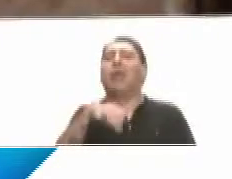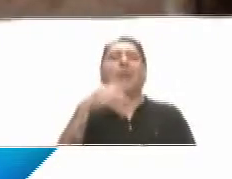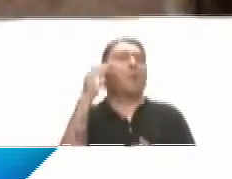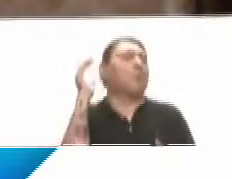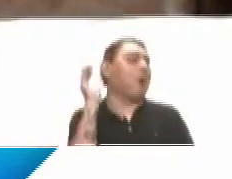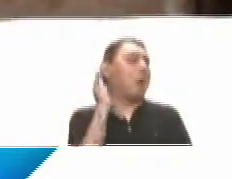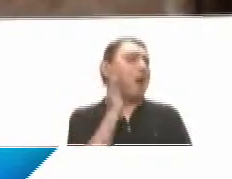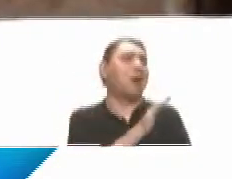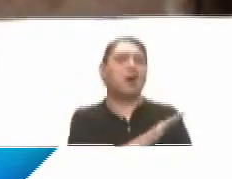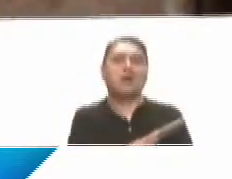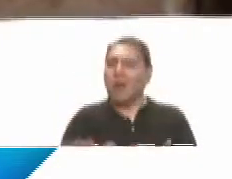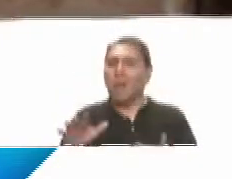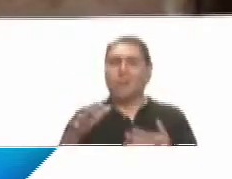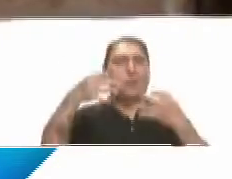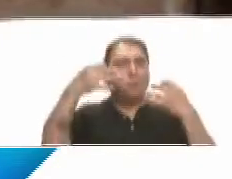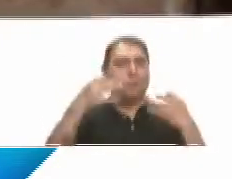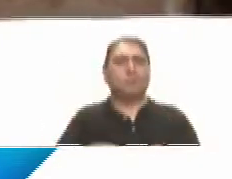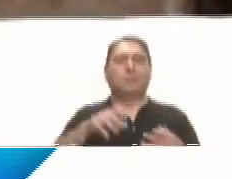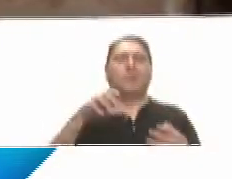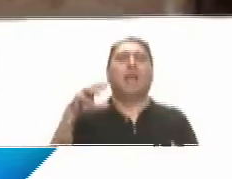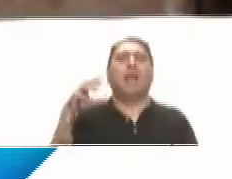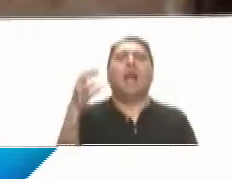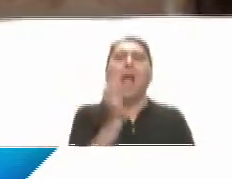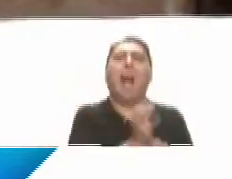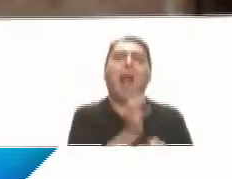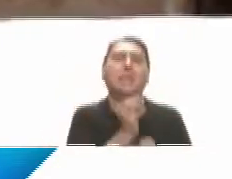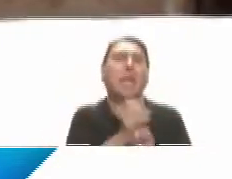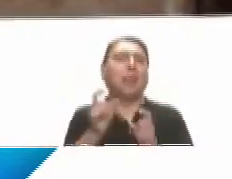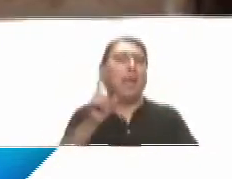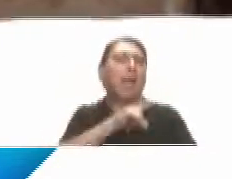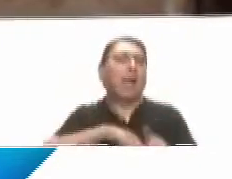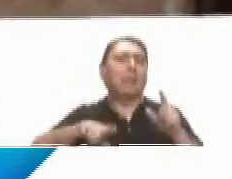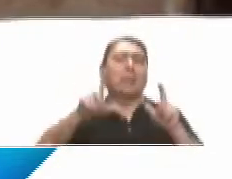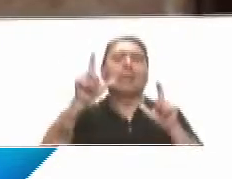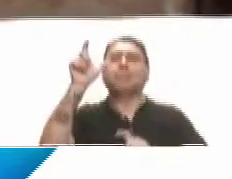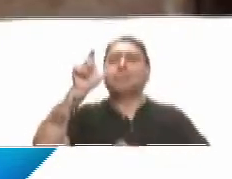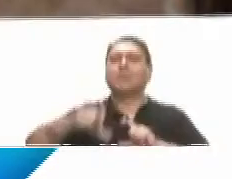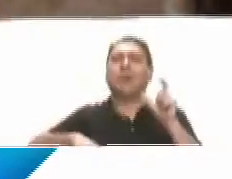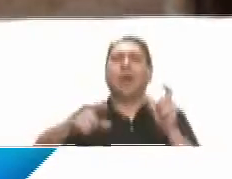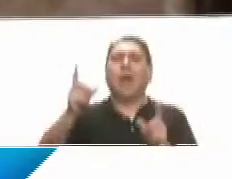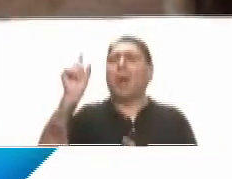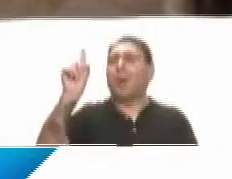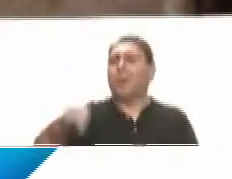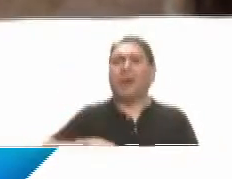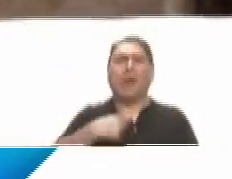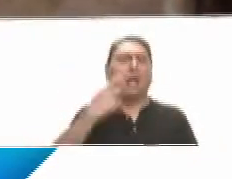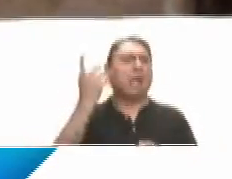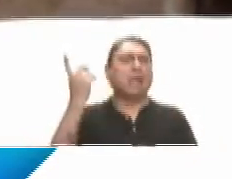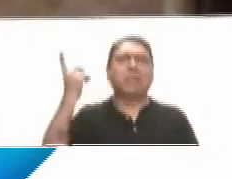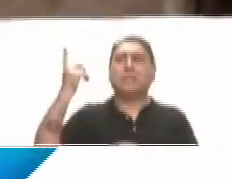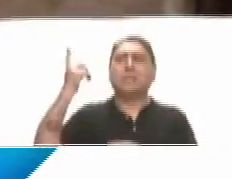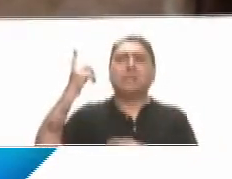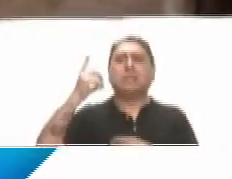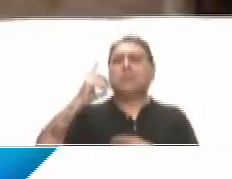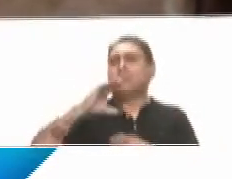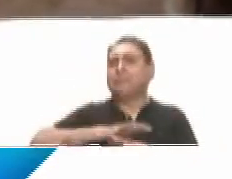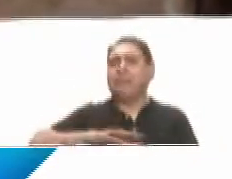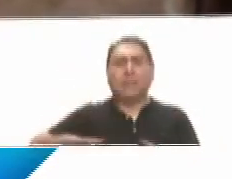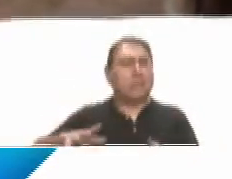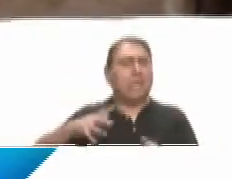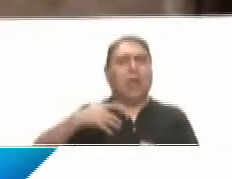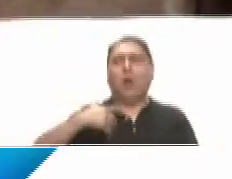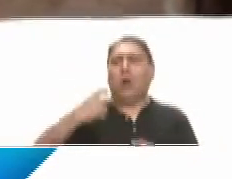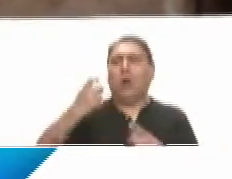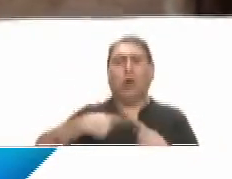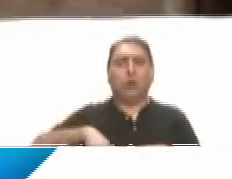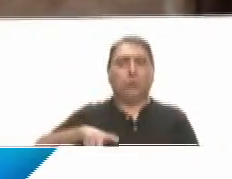el pliego de Ariel Lijo, que apareció la semana pasada con la nueva composición, la nueva presidencia de la Comisión de Asuntos Constitucionales. Sí,